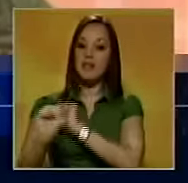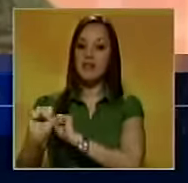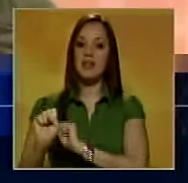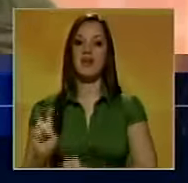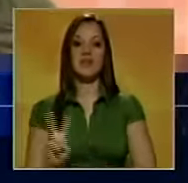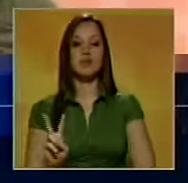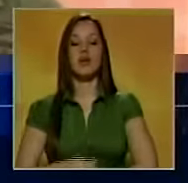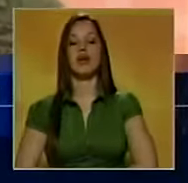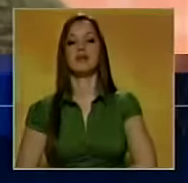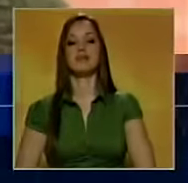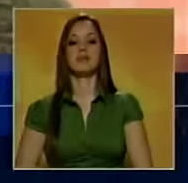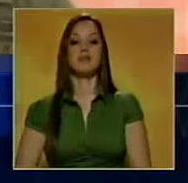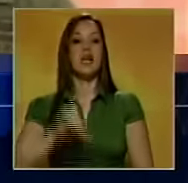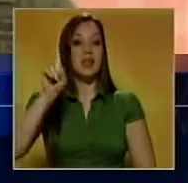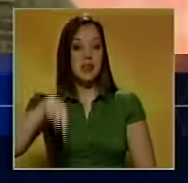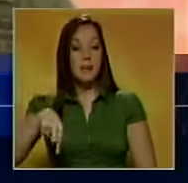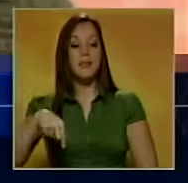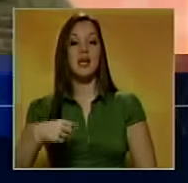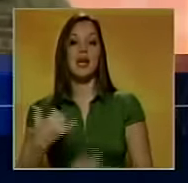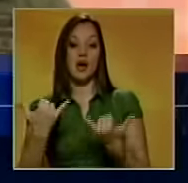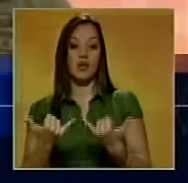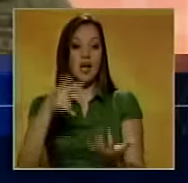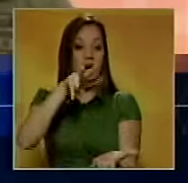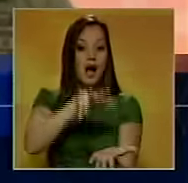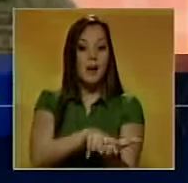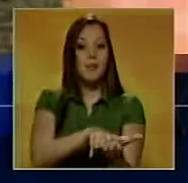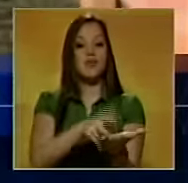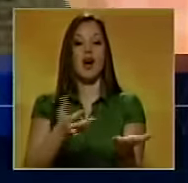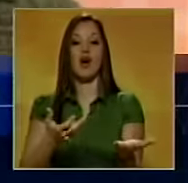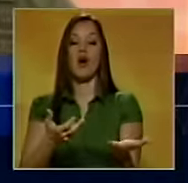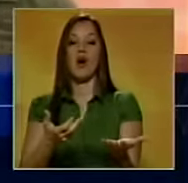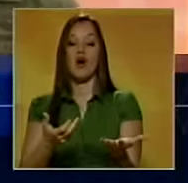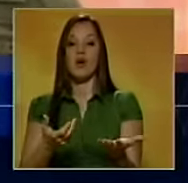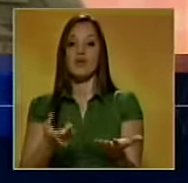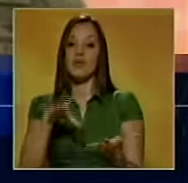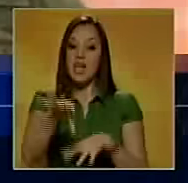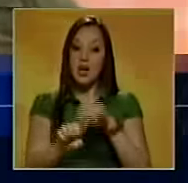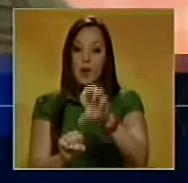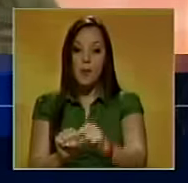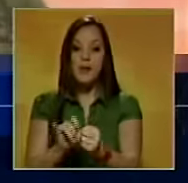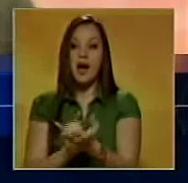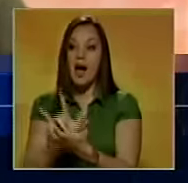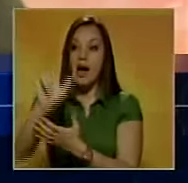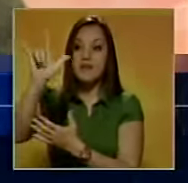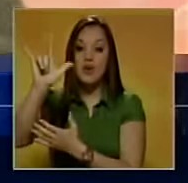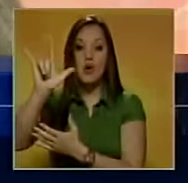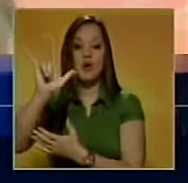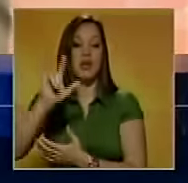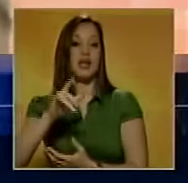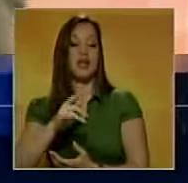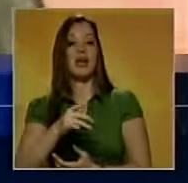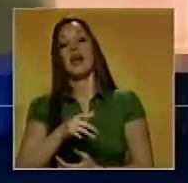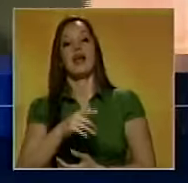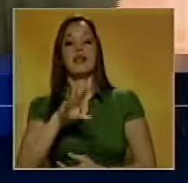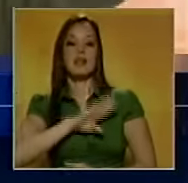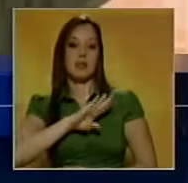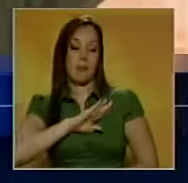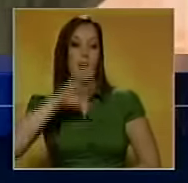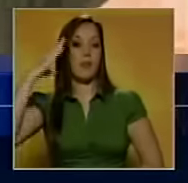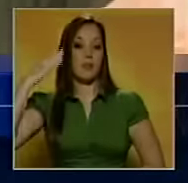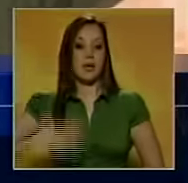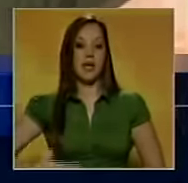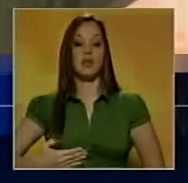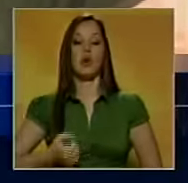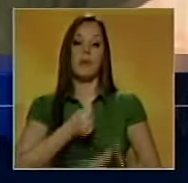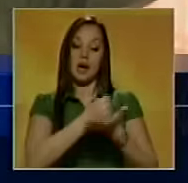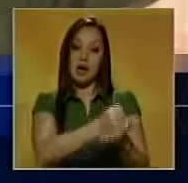también me acaba de aprobar la adquisición de una flota de aviones para la Aviación para completar el ciclo de adiestramiento